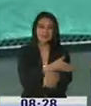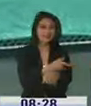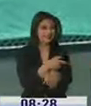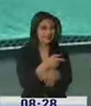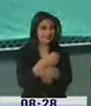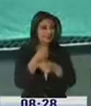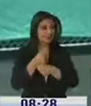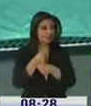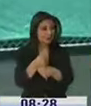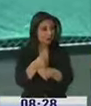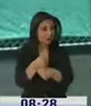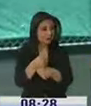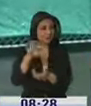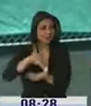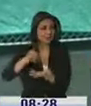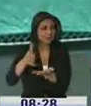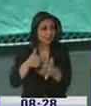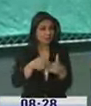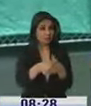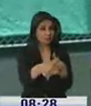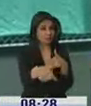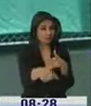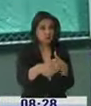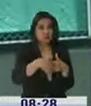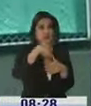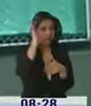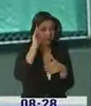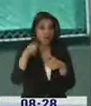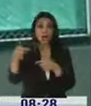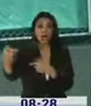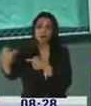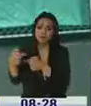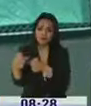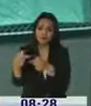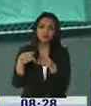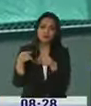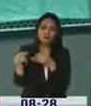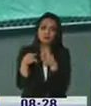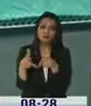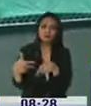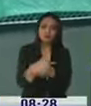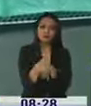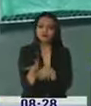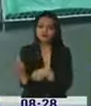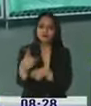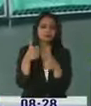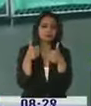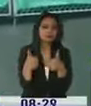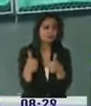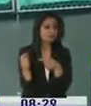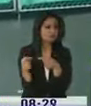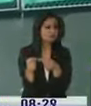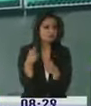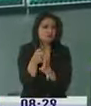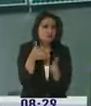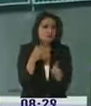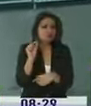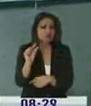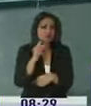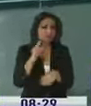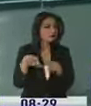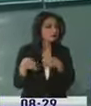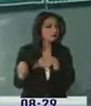estación de Jipijapa, esto es una afección mínima. Todos los movimientos están permitidos, en fin, va a ser una afección mínima, mínima, mínima al